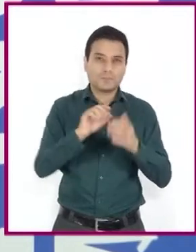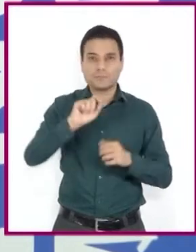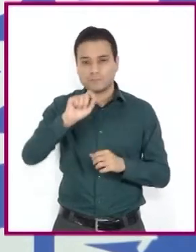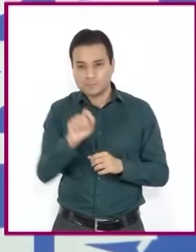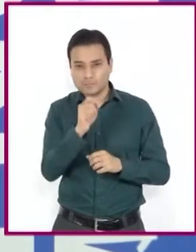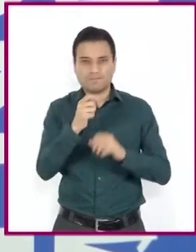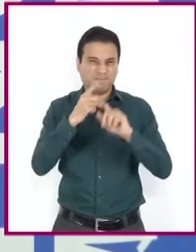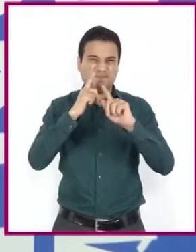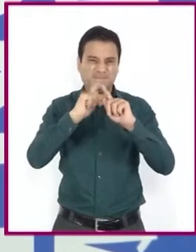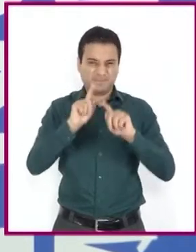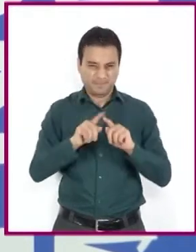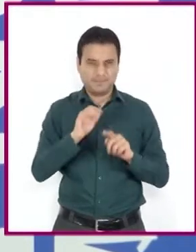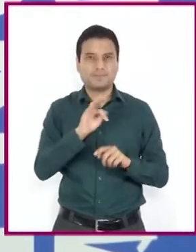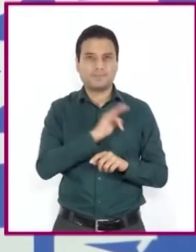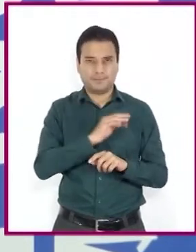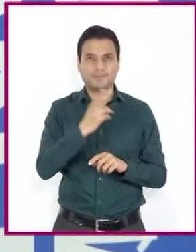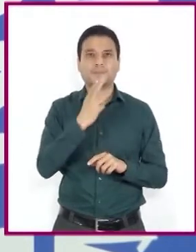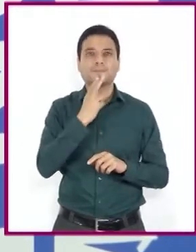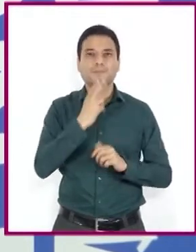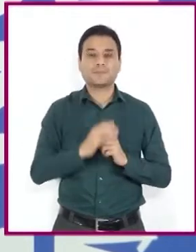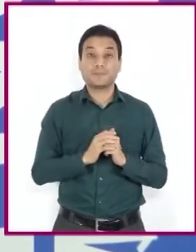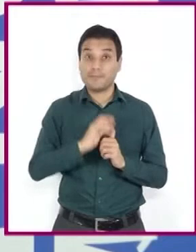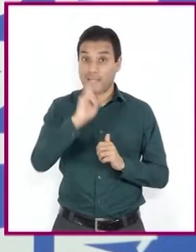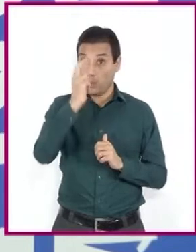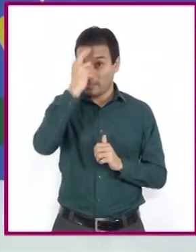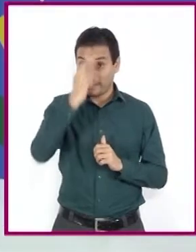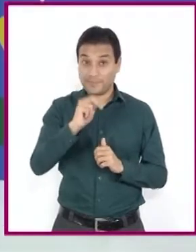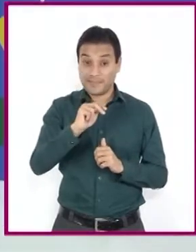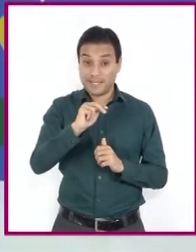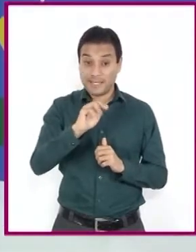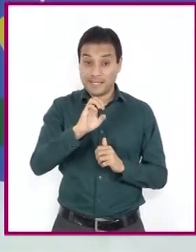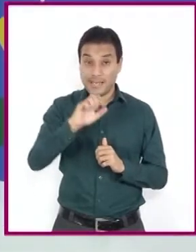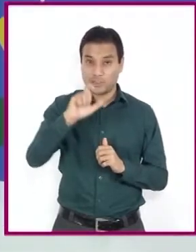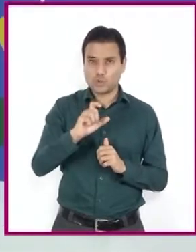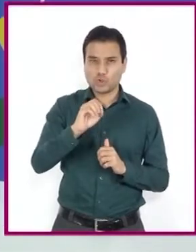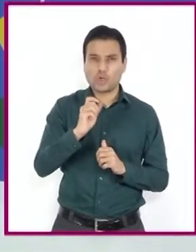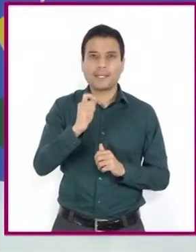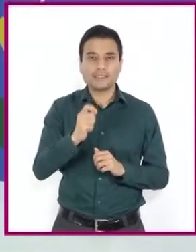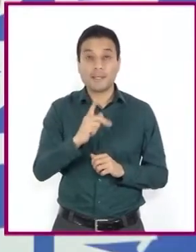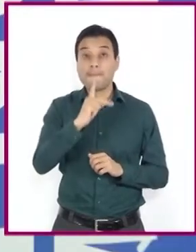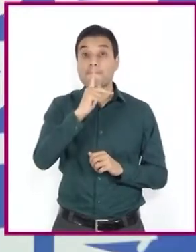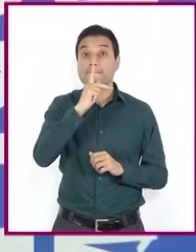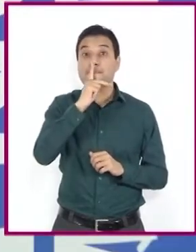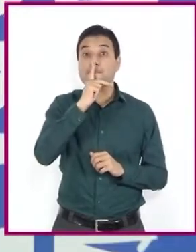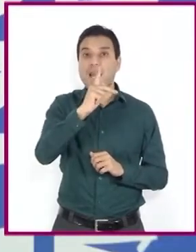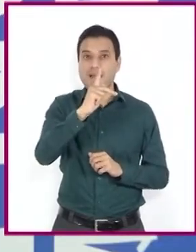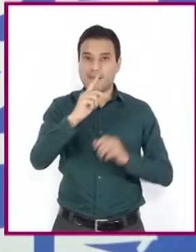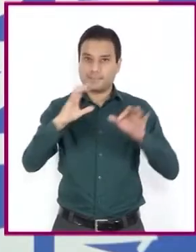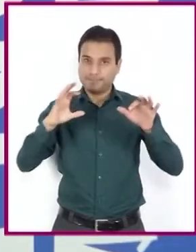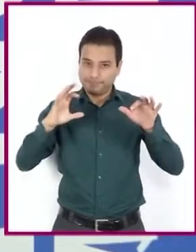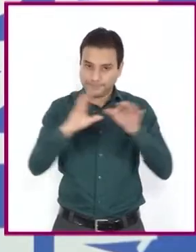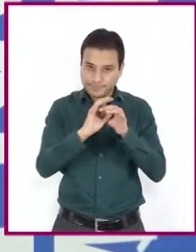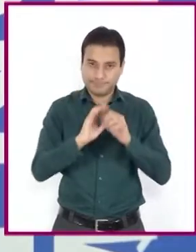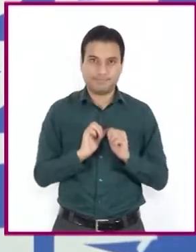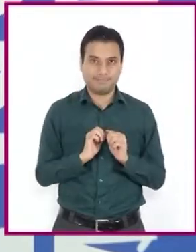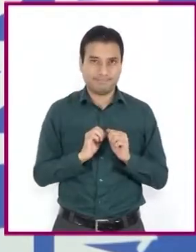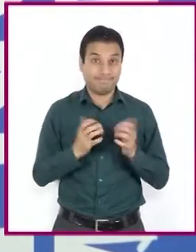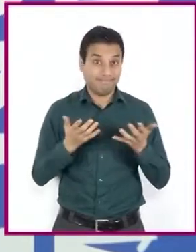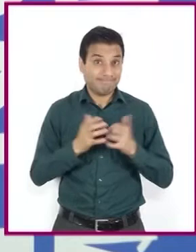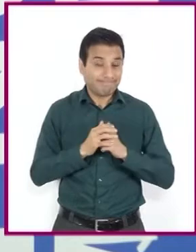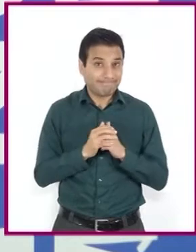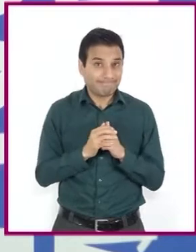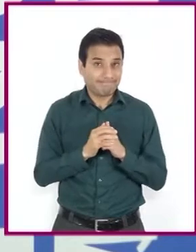conocen. Recuerden que el nexo es una palabra que sirve de enlace entre dos elementos que pueden